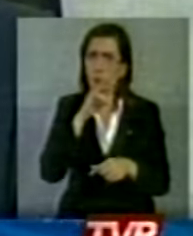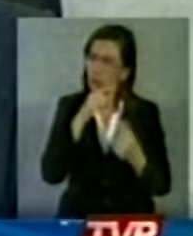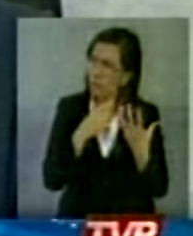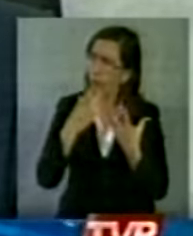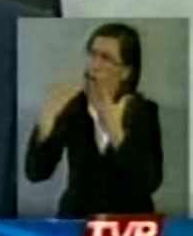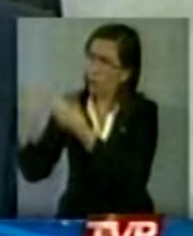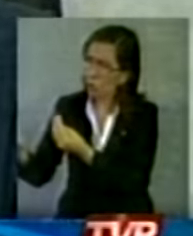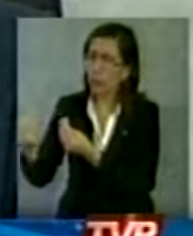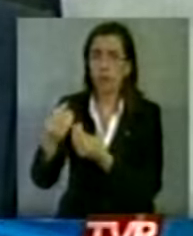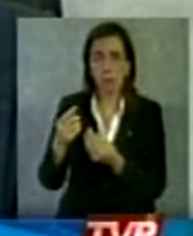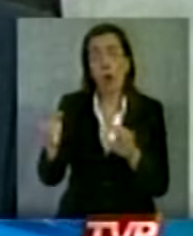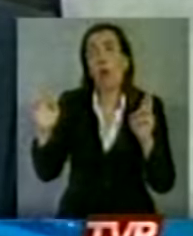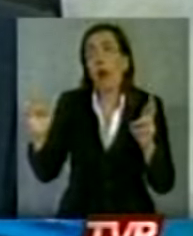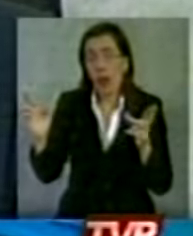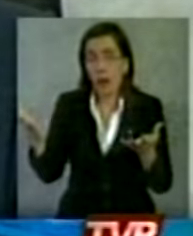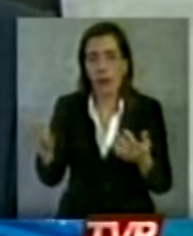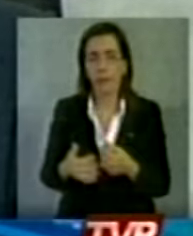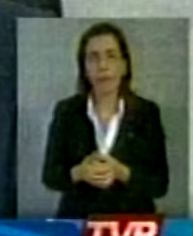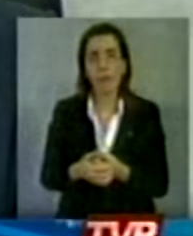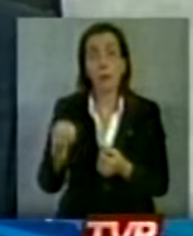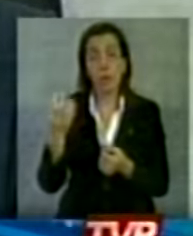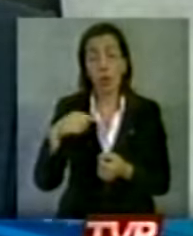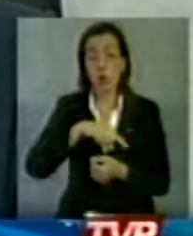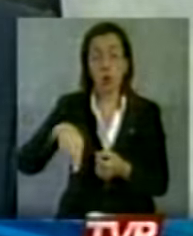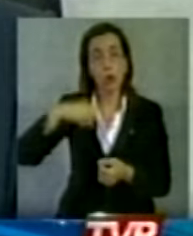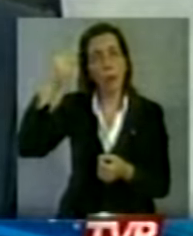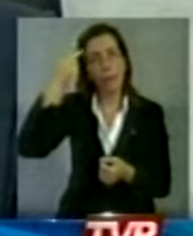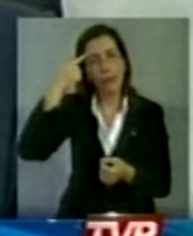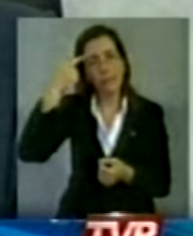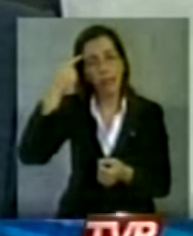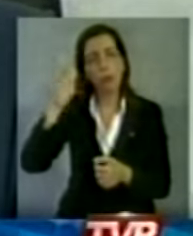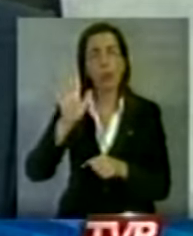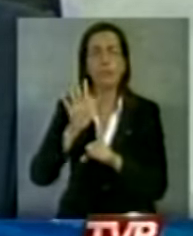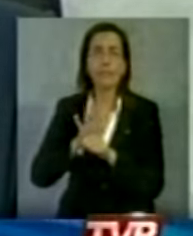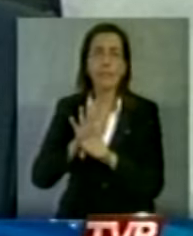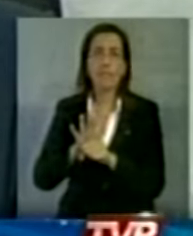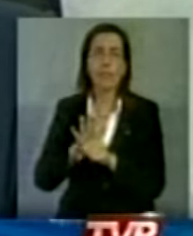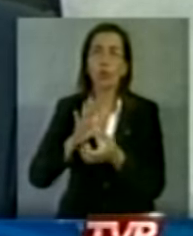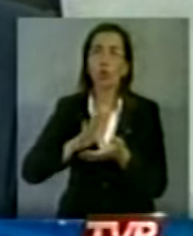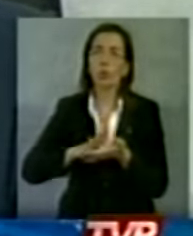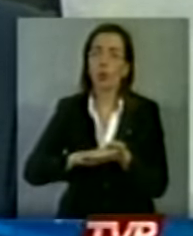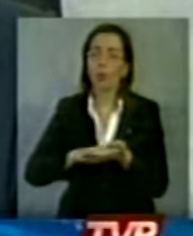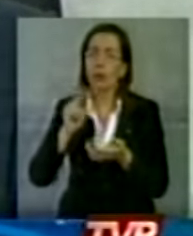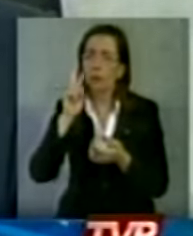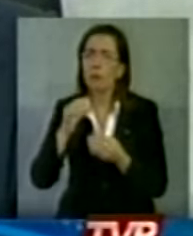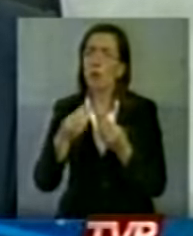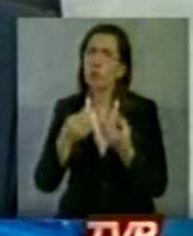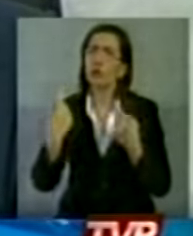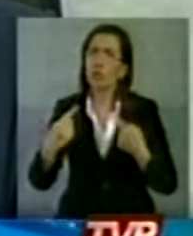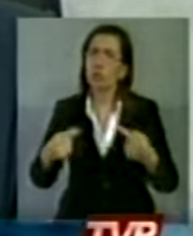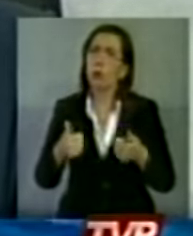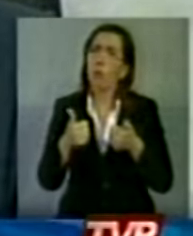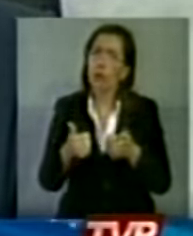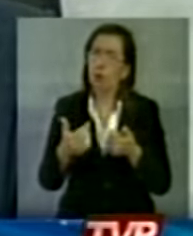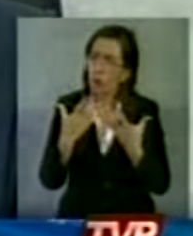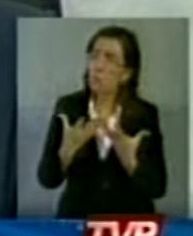activamente. Bienvenido sea. Estamos seguros que, visto el proceso que hemos llevado en este tiempo, podremos realizar